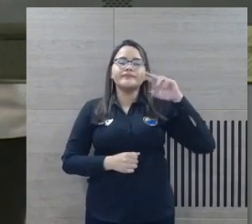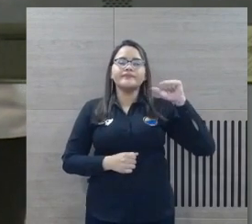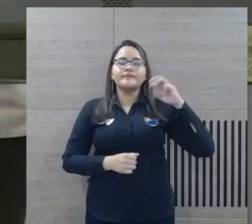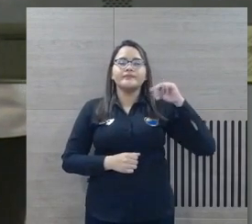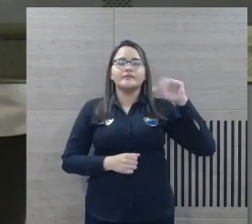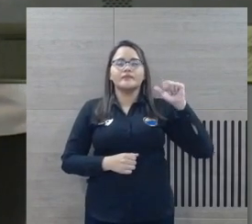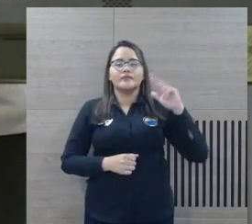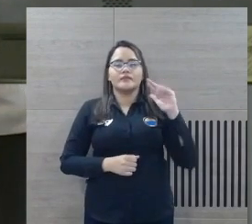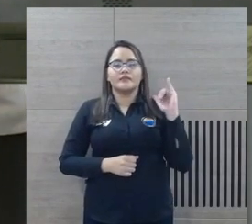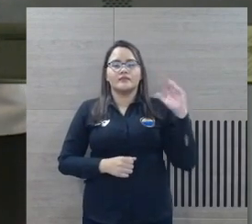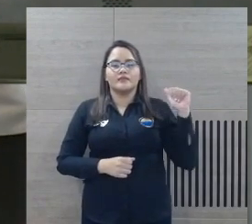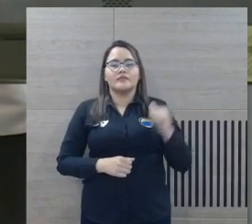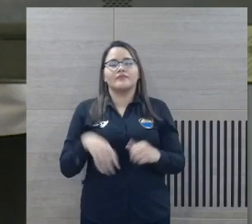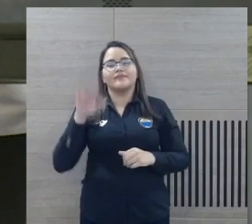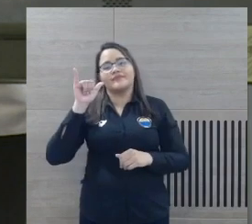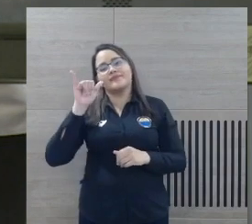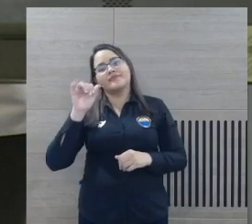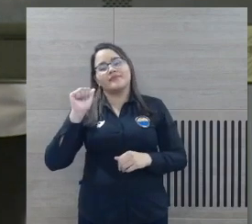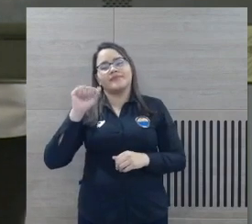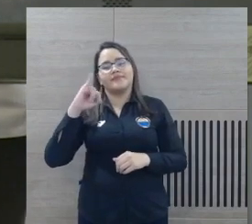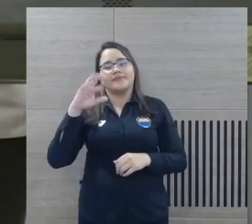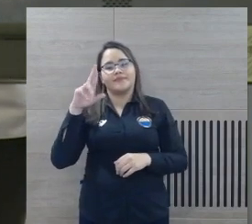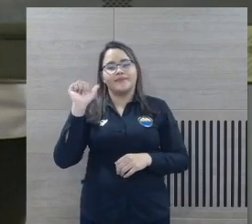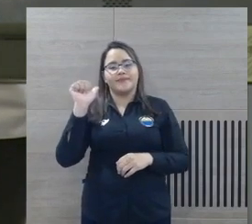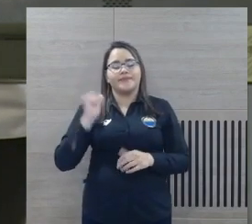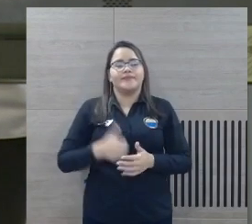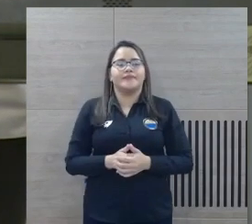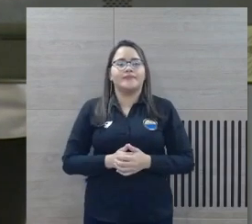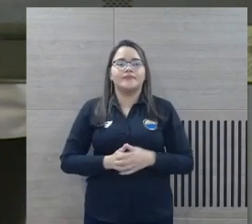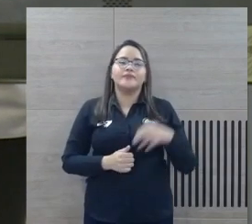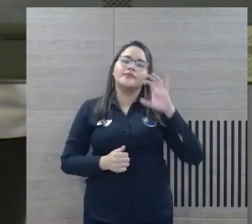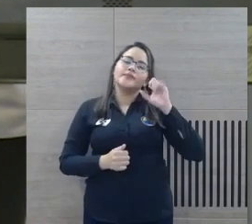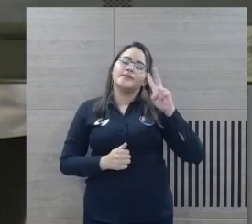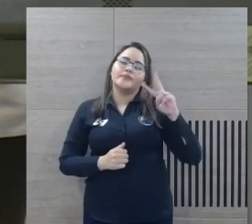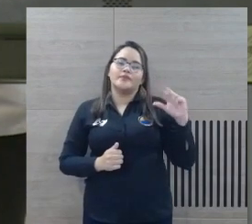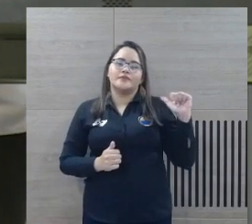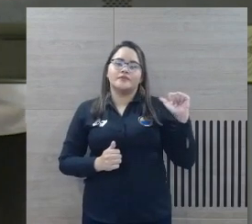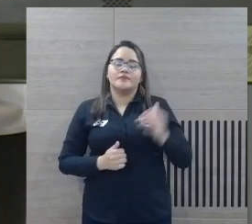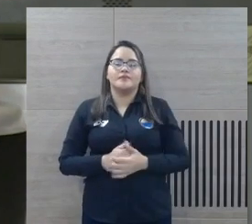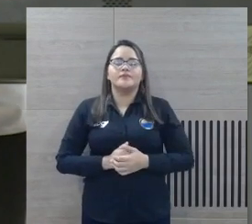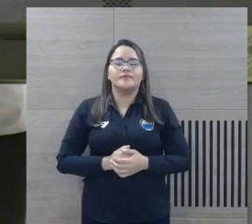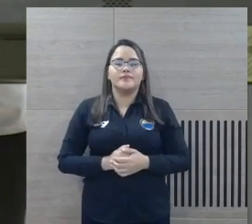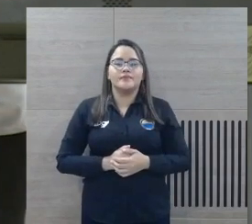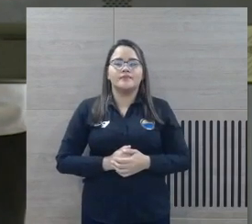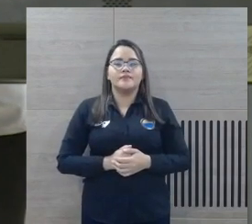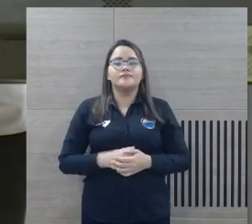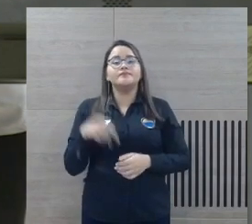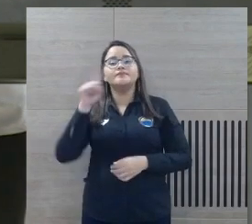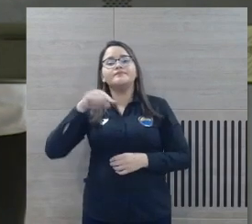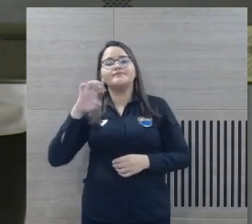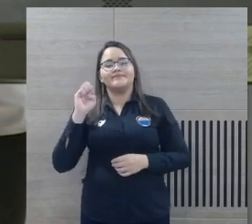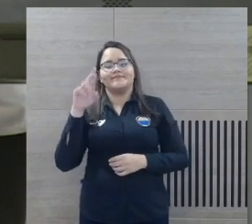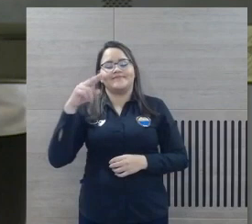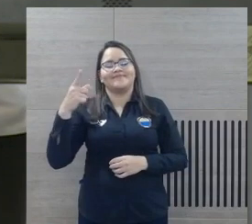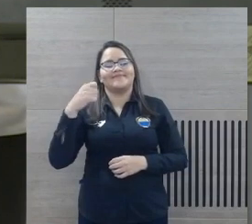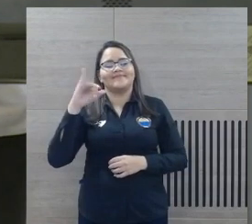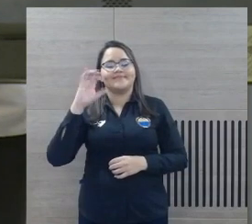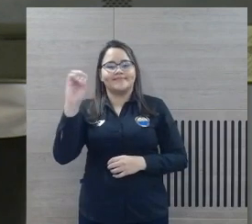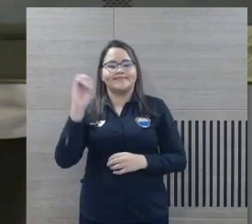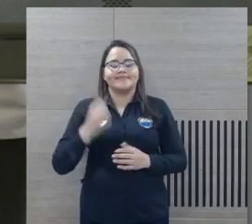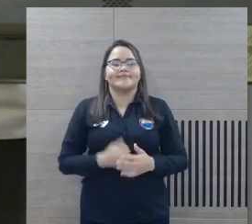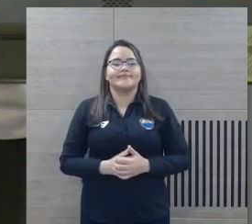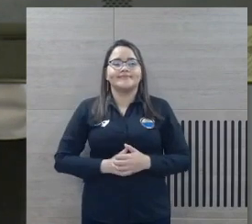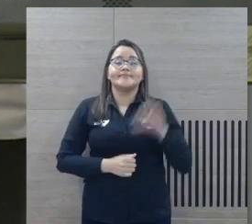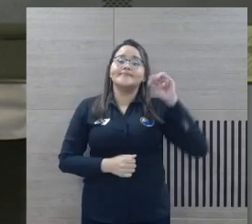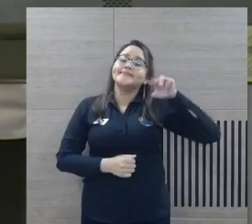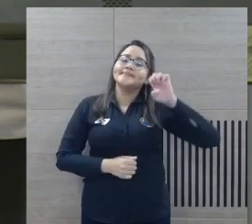Mendoza Rodríguez. Eva Sandrit Naranjo Ortiz. Sergio Andrés Pérez Alarcón. Melissa Paola Rodríguez Marín.